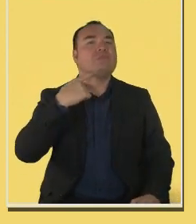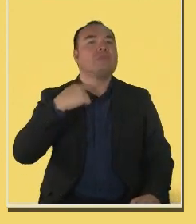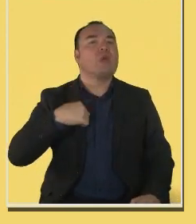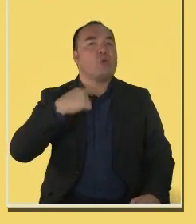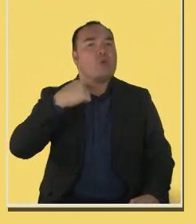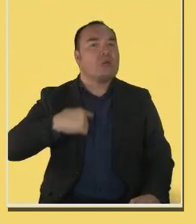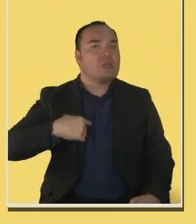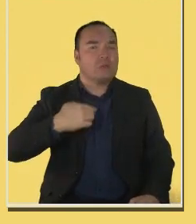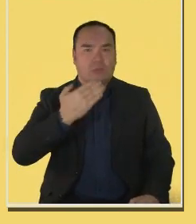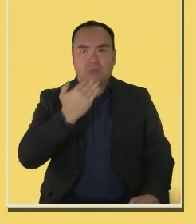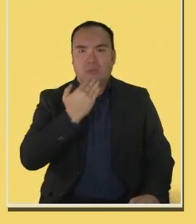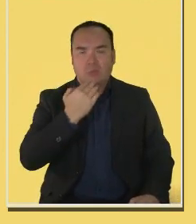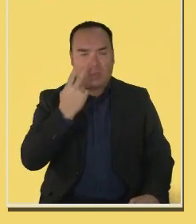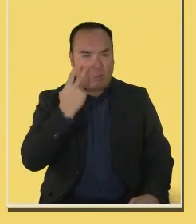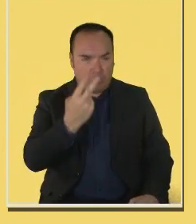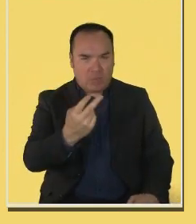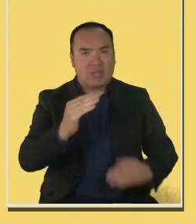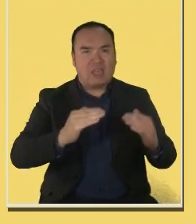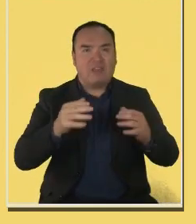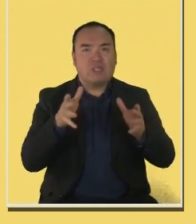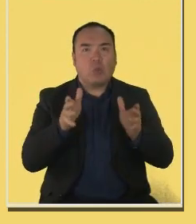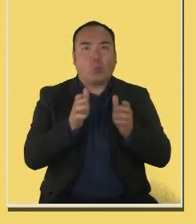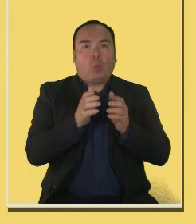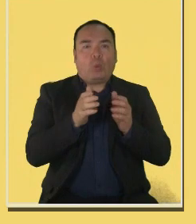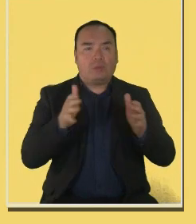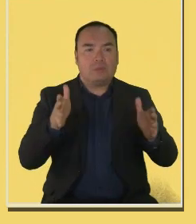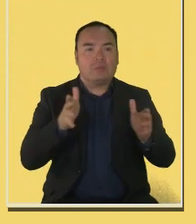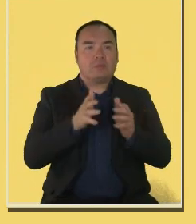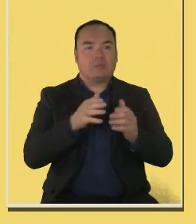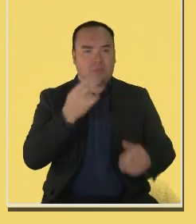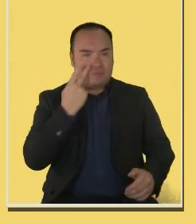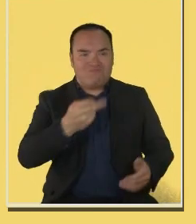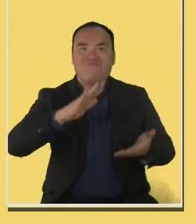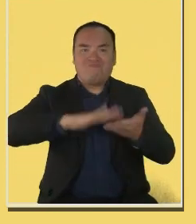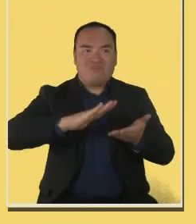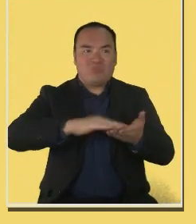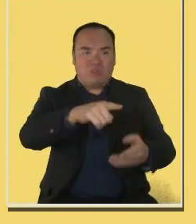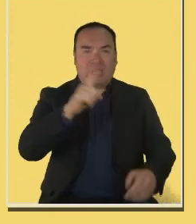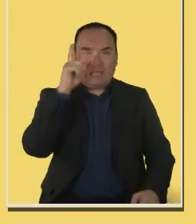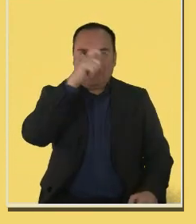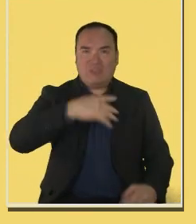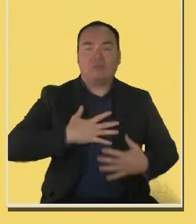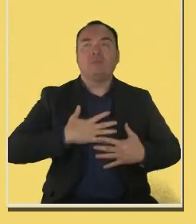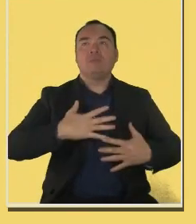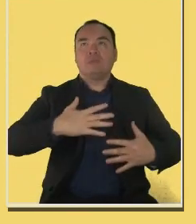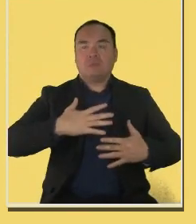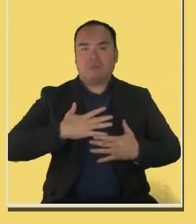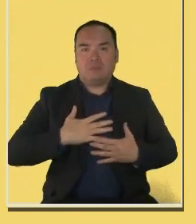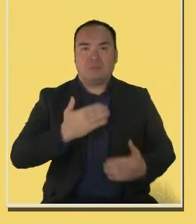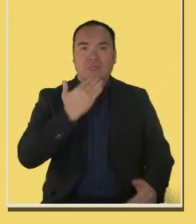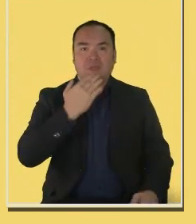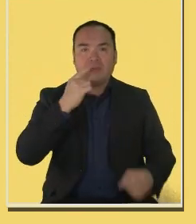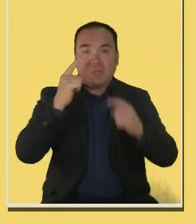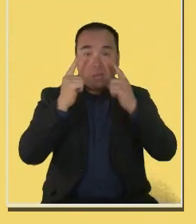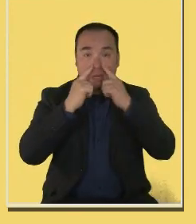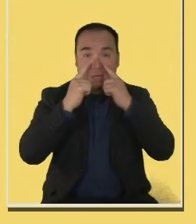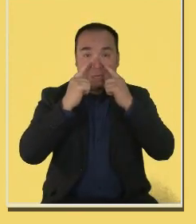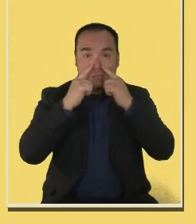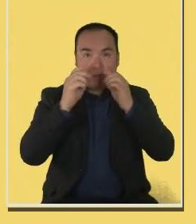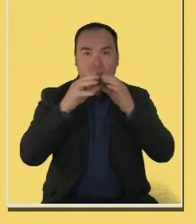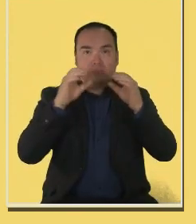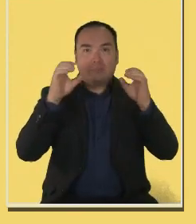tórax, que también a veces se retrae y muestra la dificultad que tienen los niños al respirar. El aleteo nasal, que ya